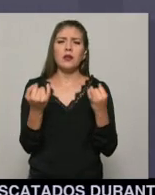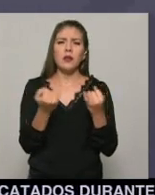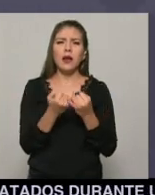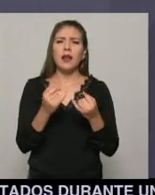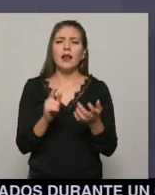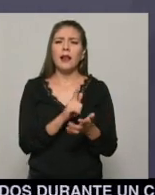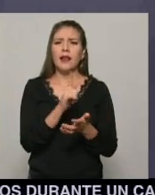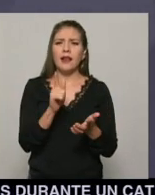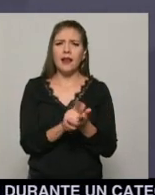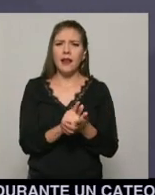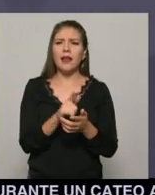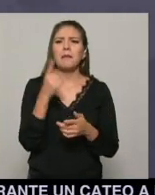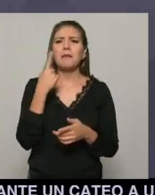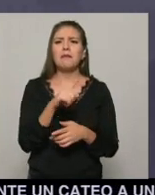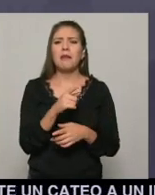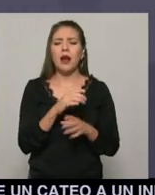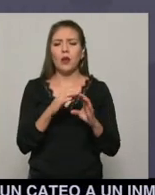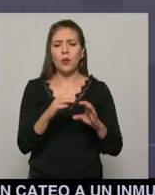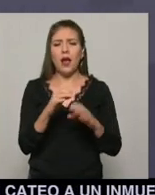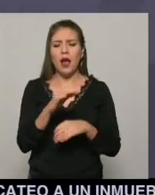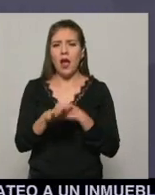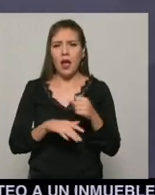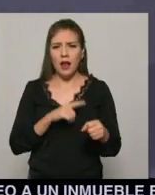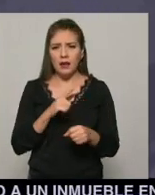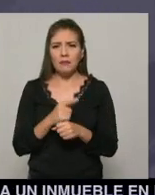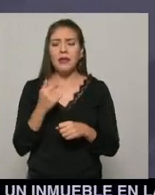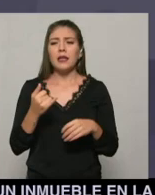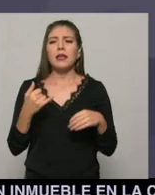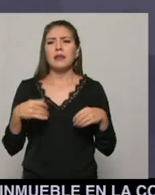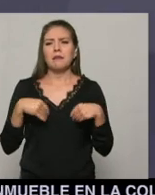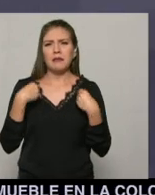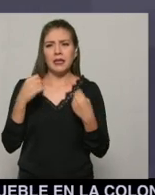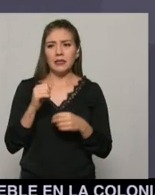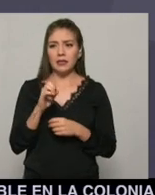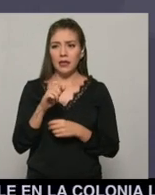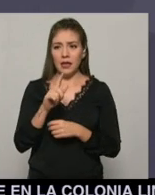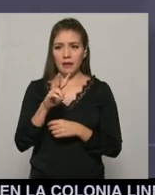de Sanidad Animal y con la Ley General de Vida Silvestre. Una de las cosas que ha tocado mucho